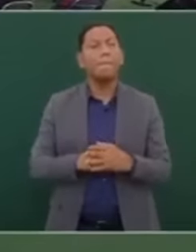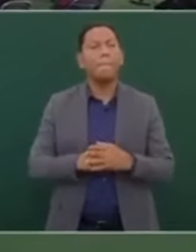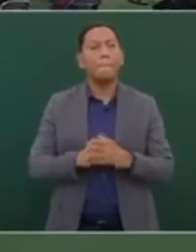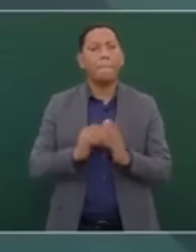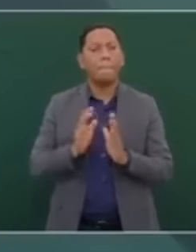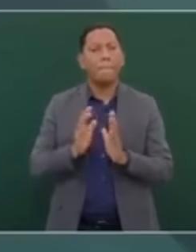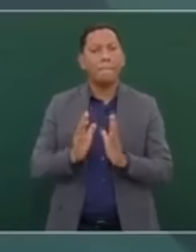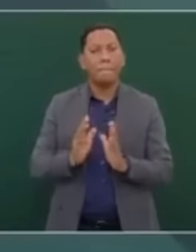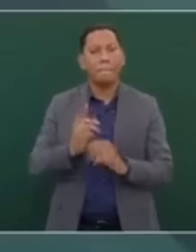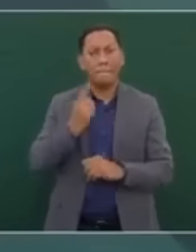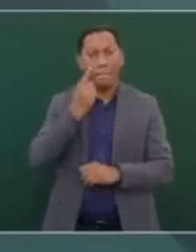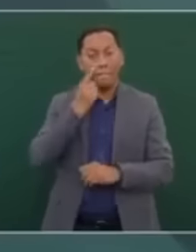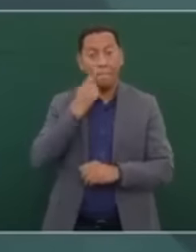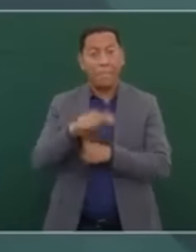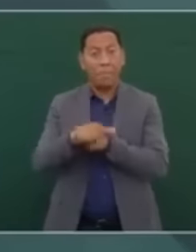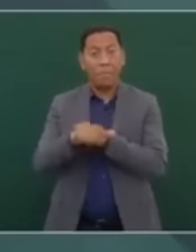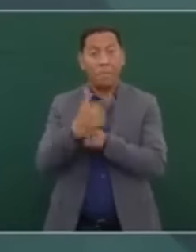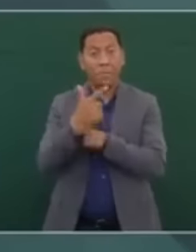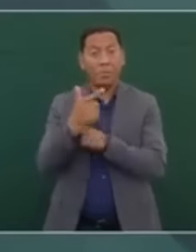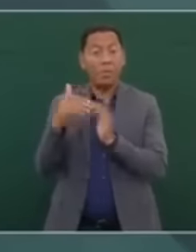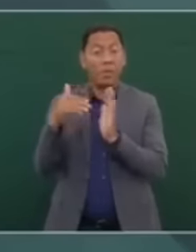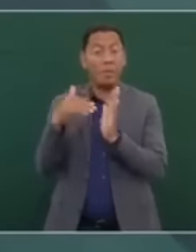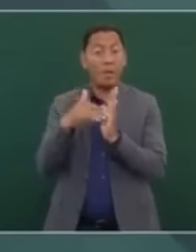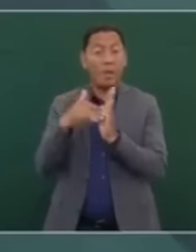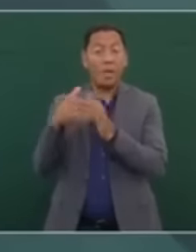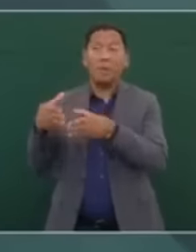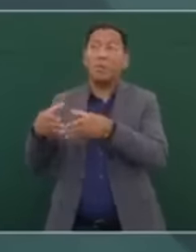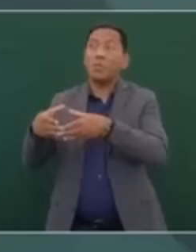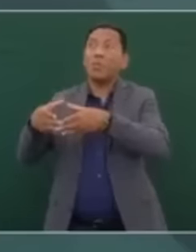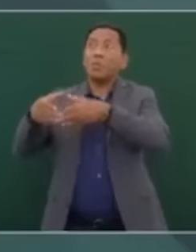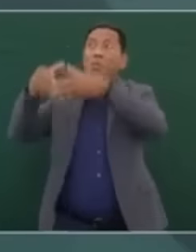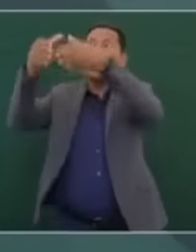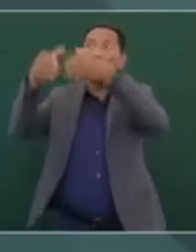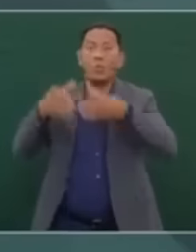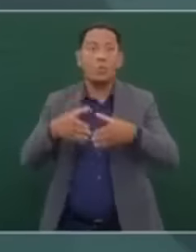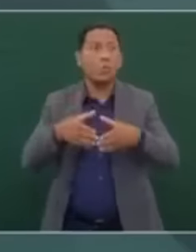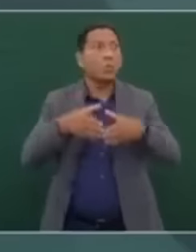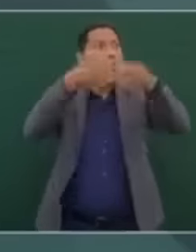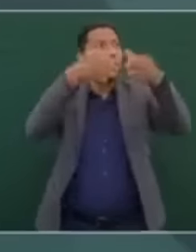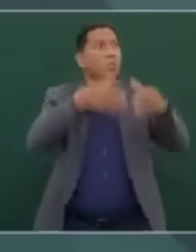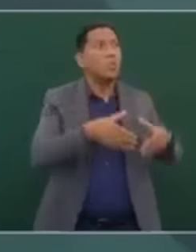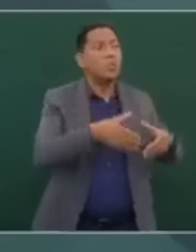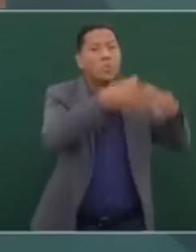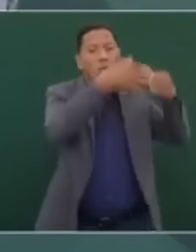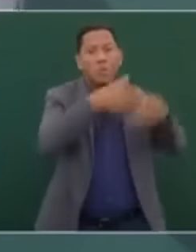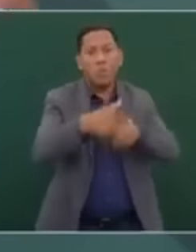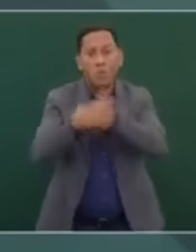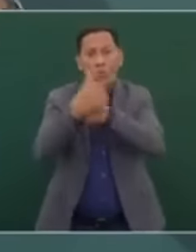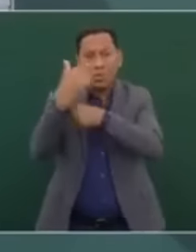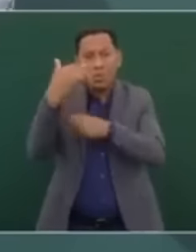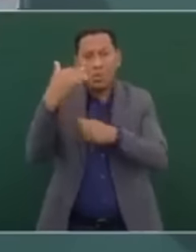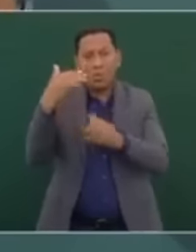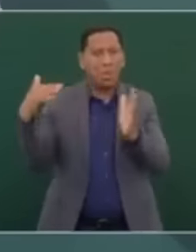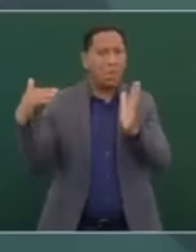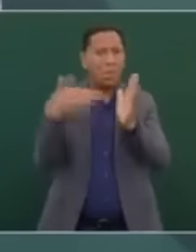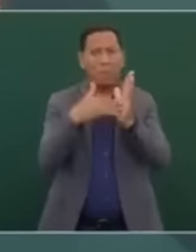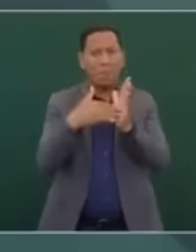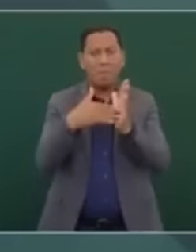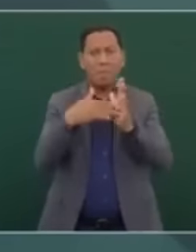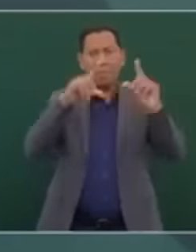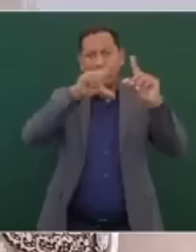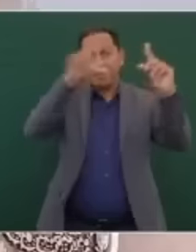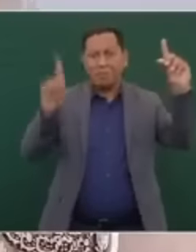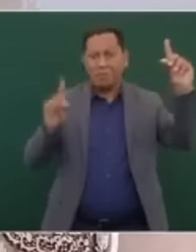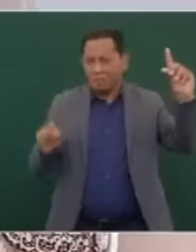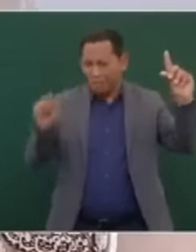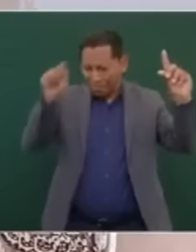levantando 12,000 torres en todo el territorio nacional, pero nos ha llevado